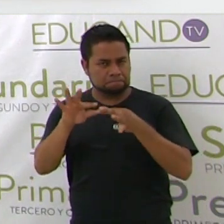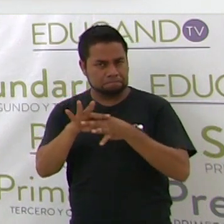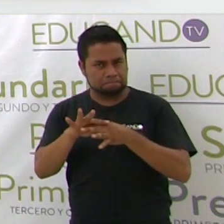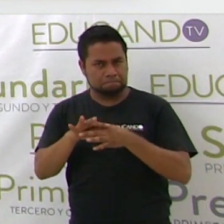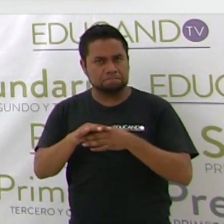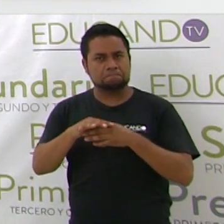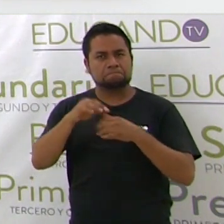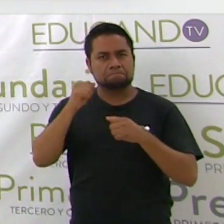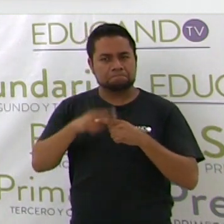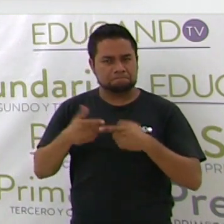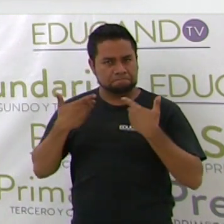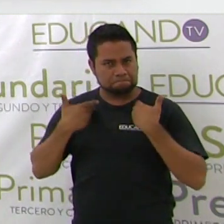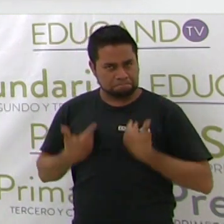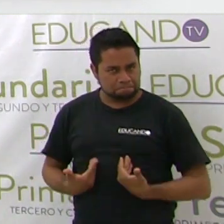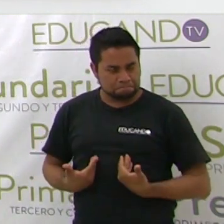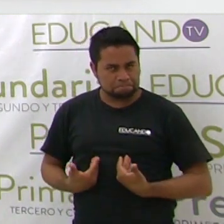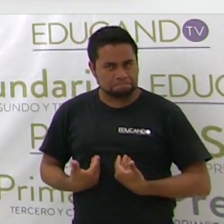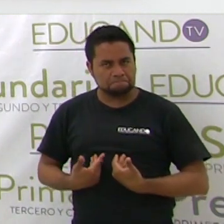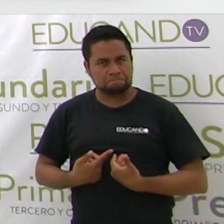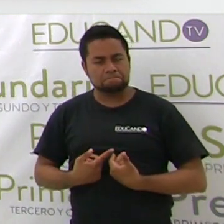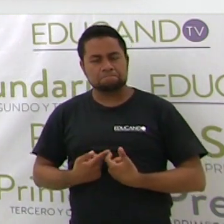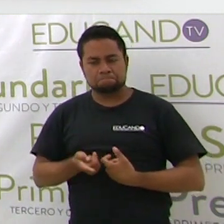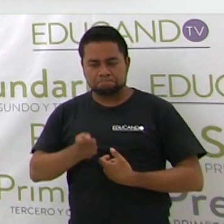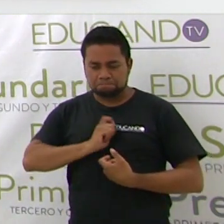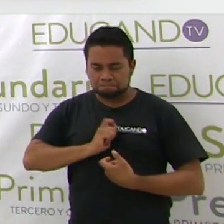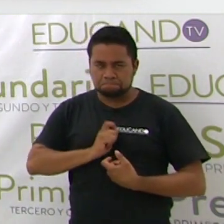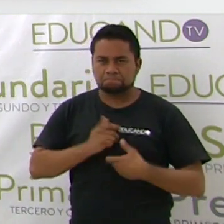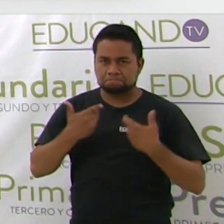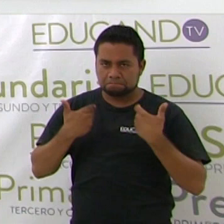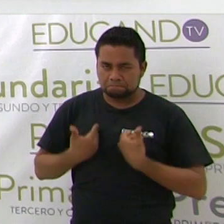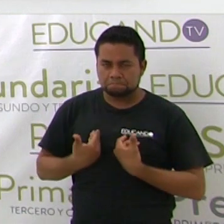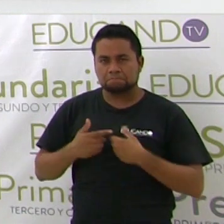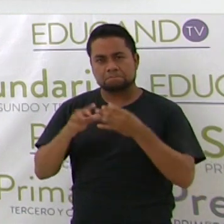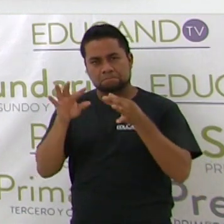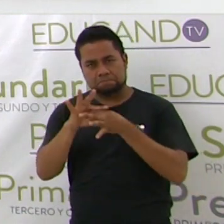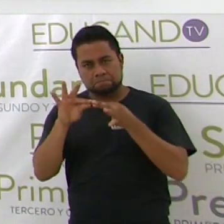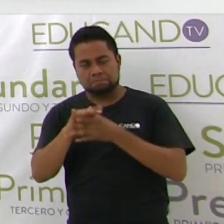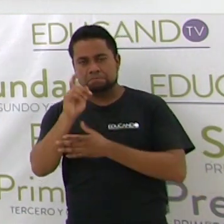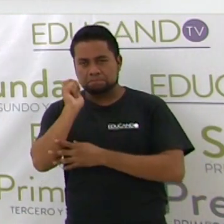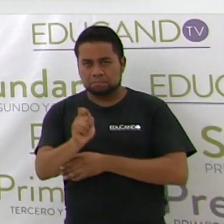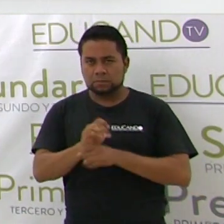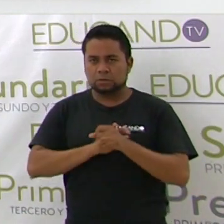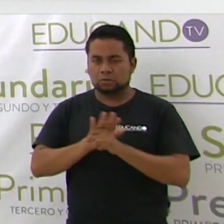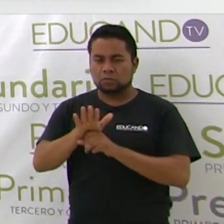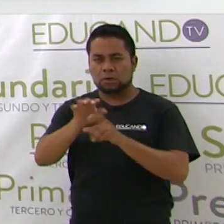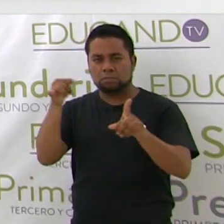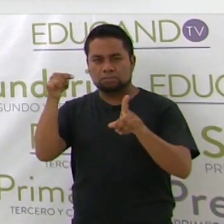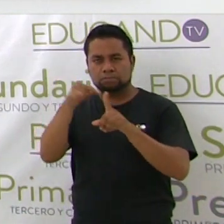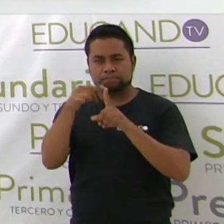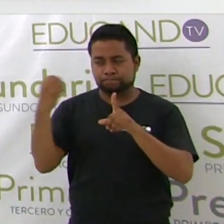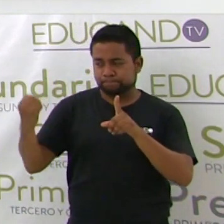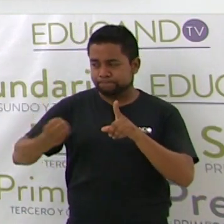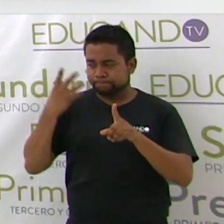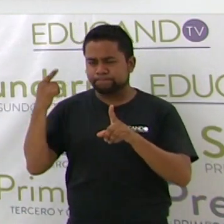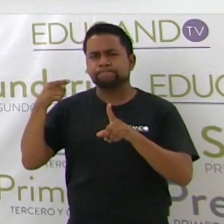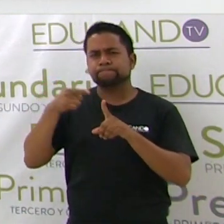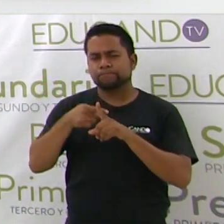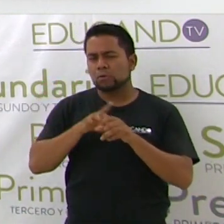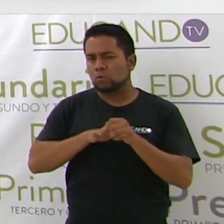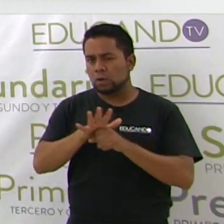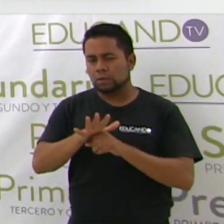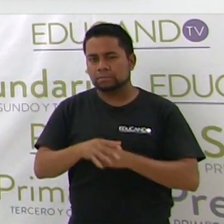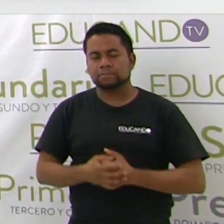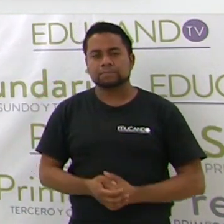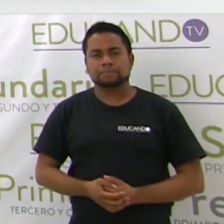quiénes somos, fíjense bien, quiénes somos, de qué vamos a hablarles y cuál es el propósito de esa conferencia.